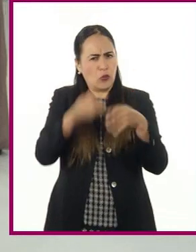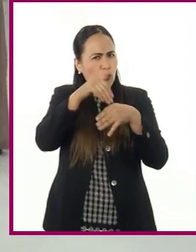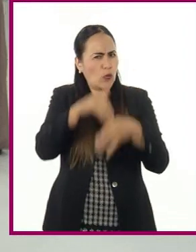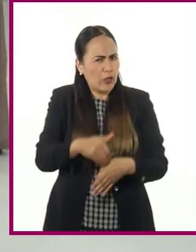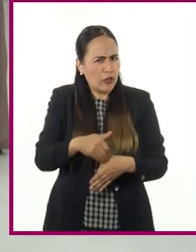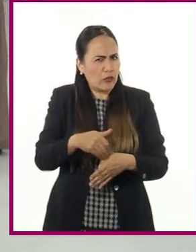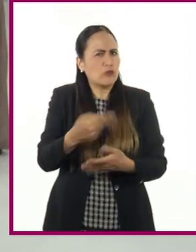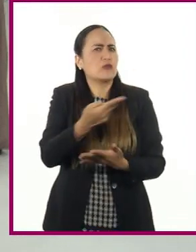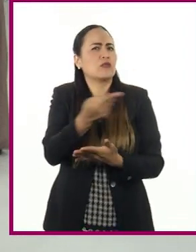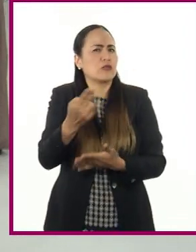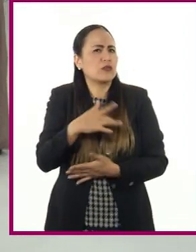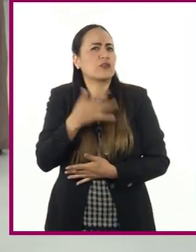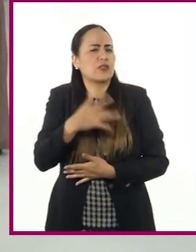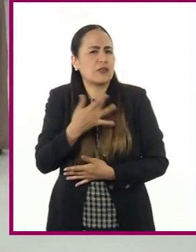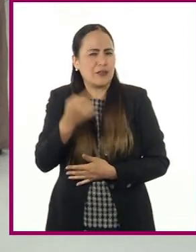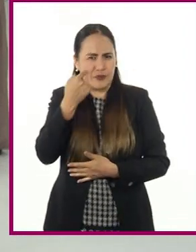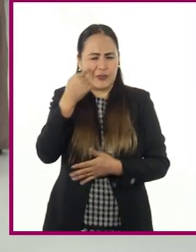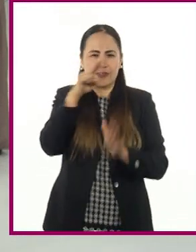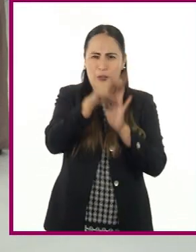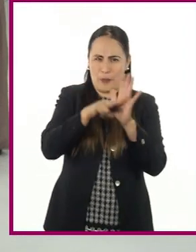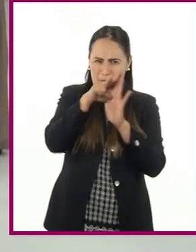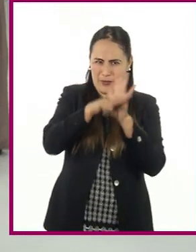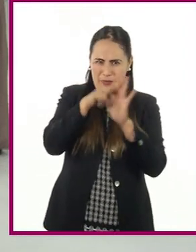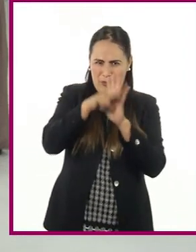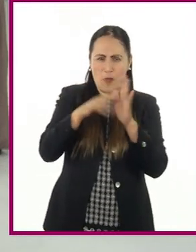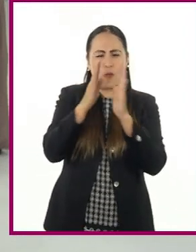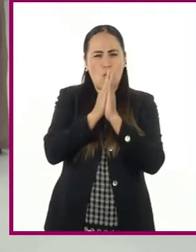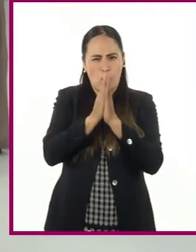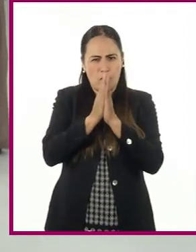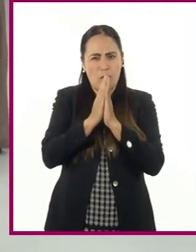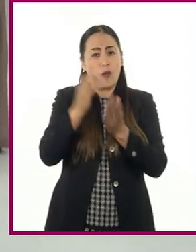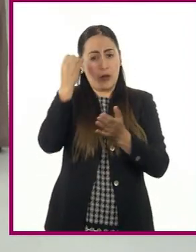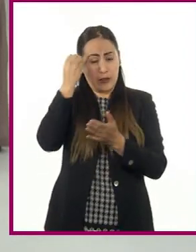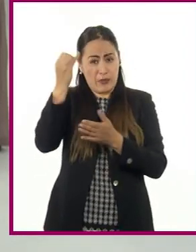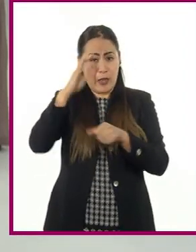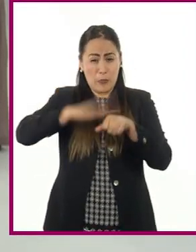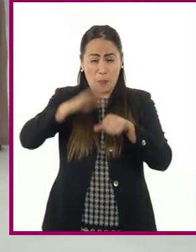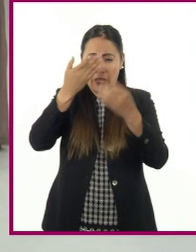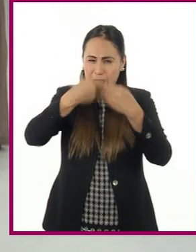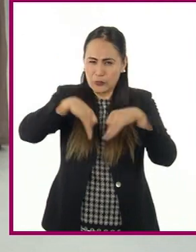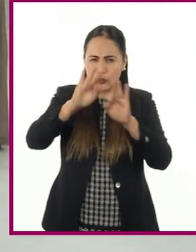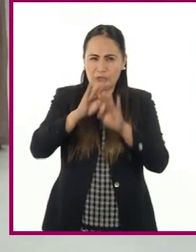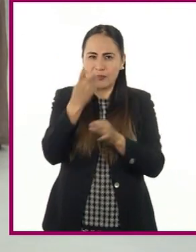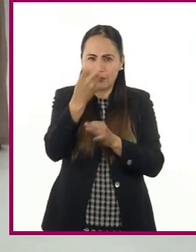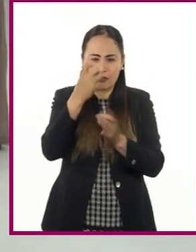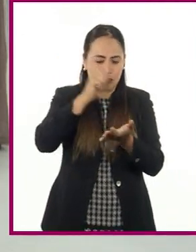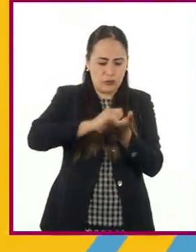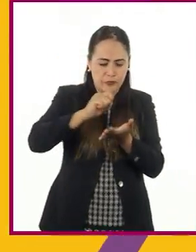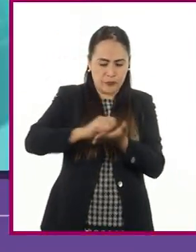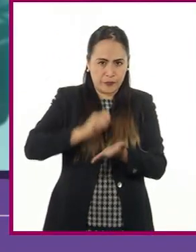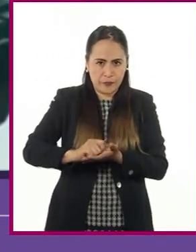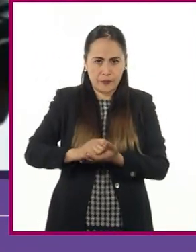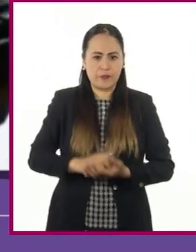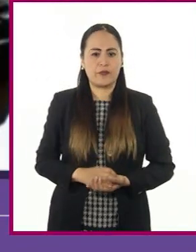Veamos y escuchemos el siguiente video. No olviden tomar nota de las ideas más relevantes.